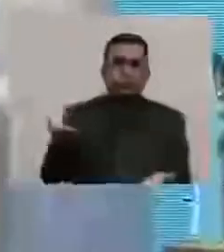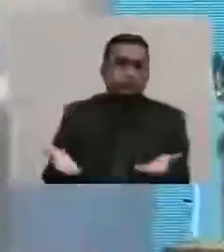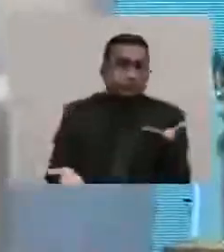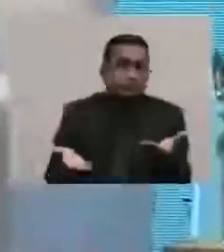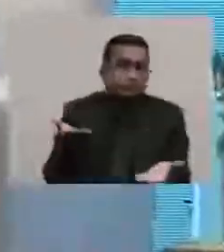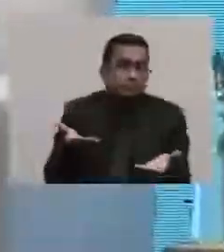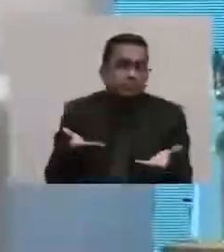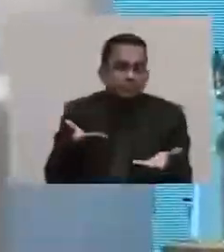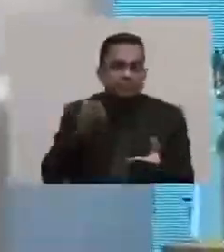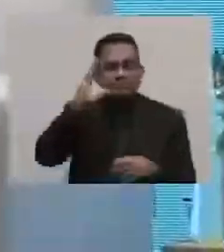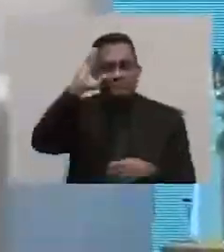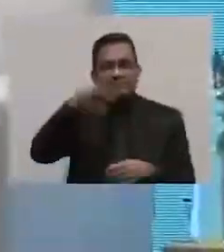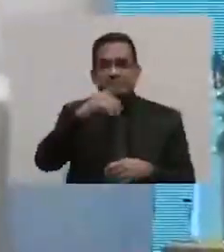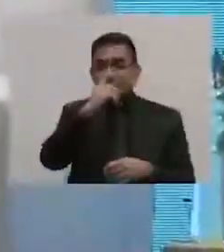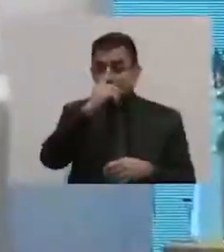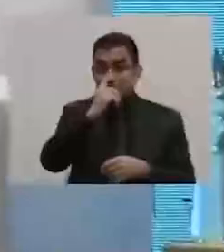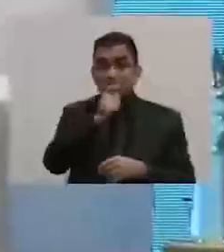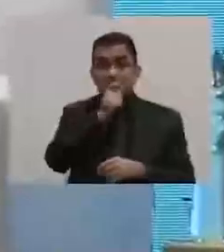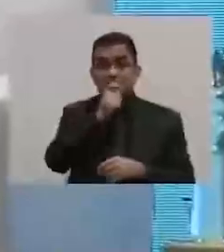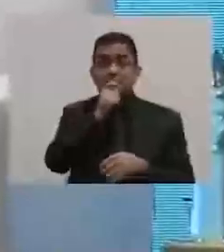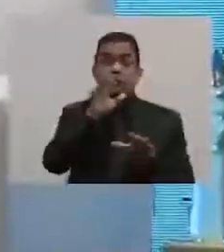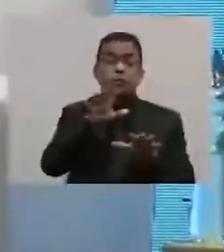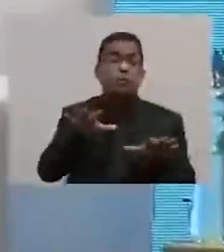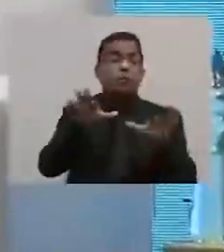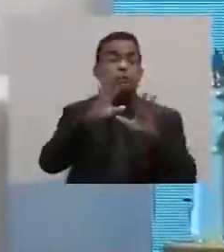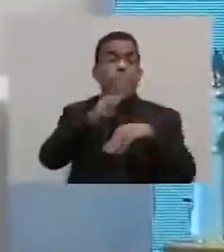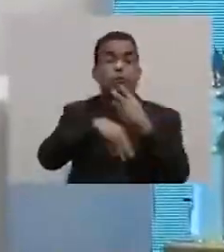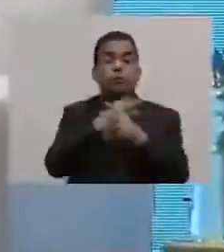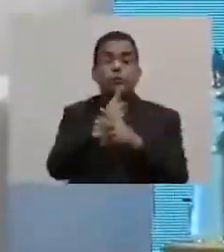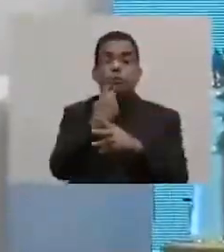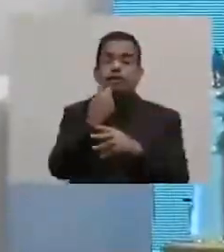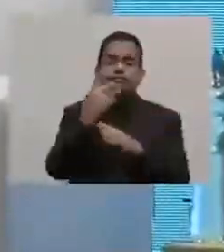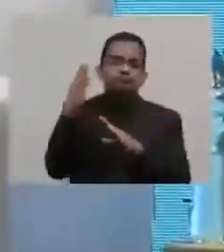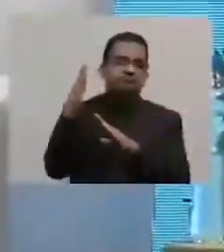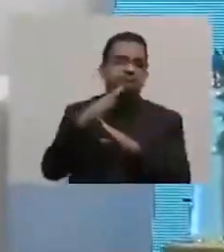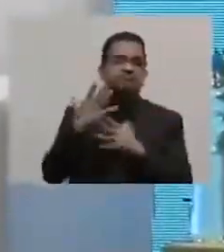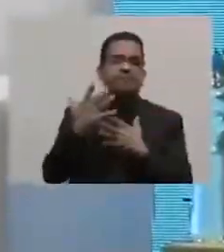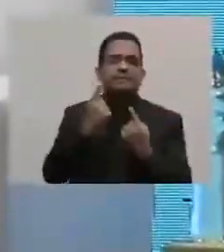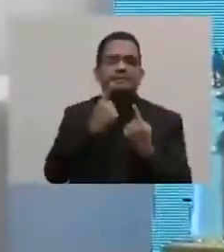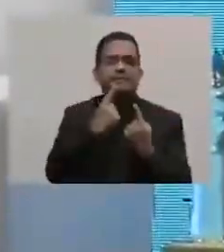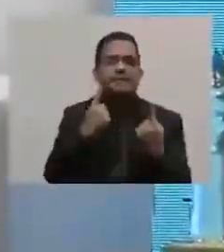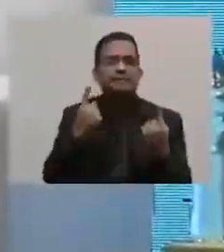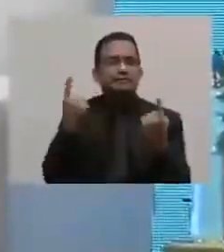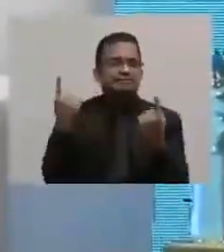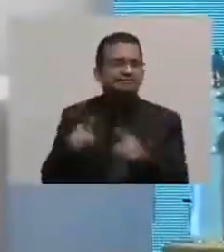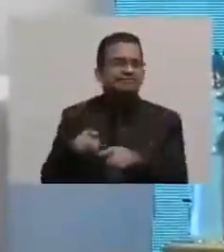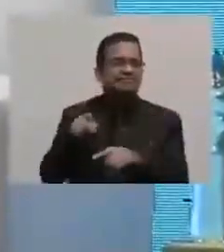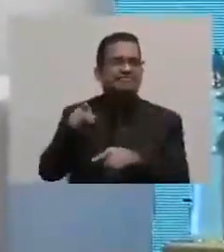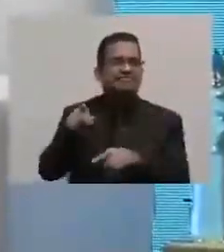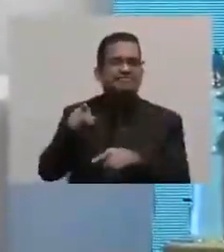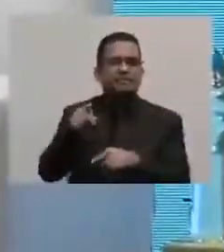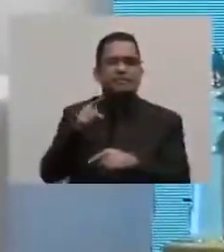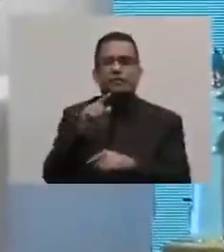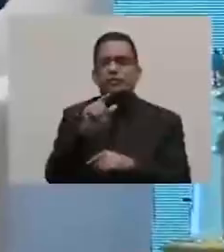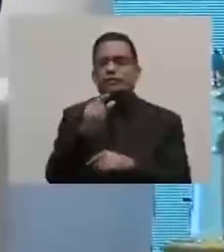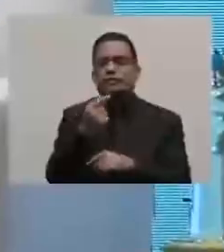del periodismo mundial fue el famoso caso de